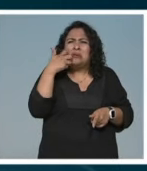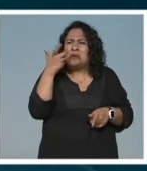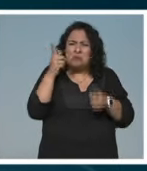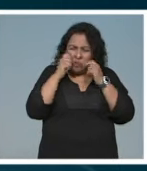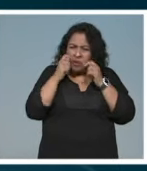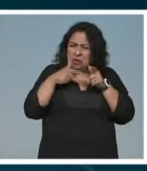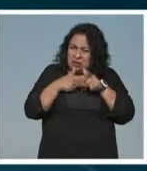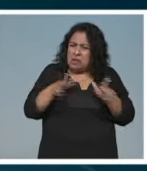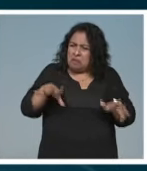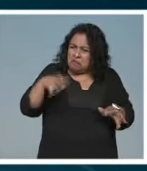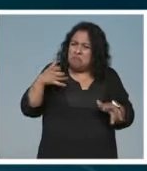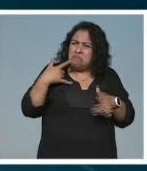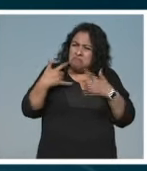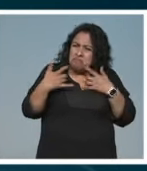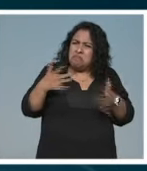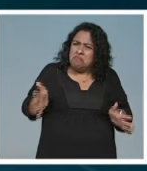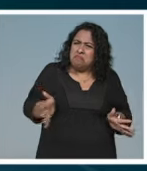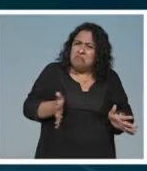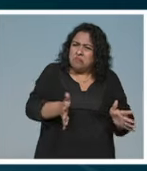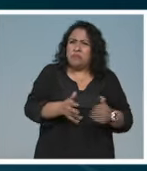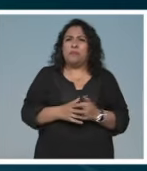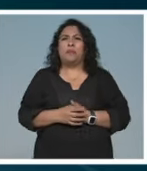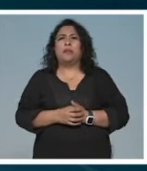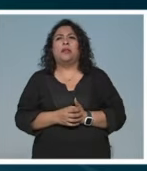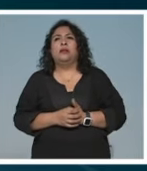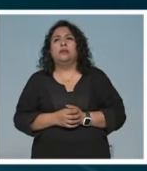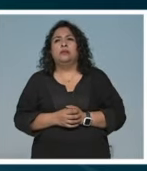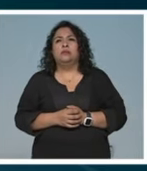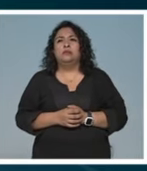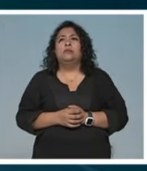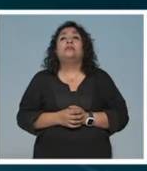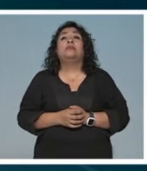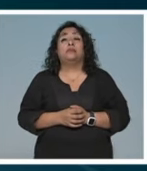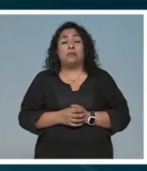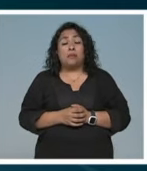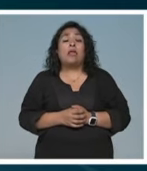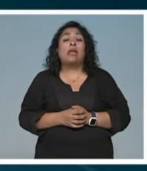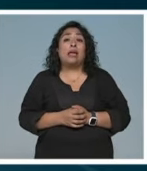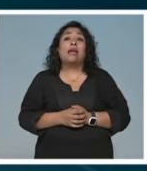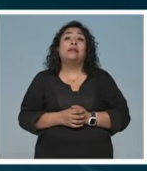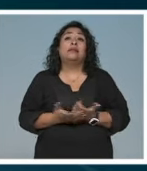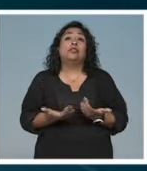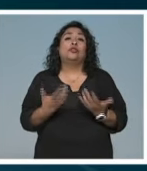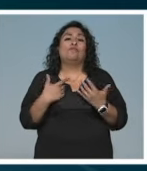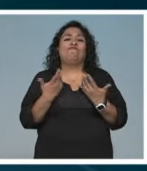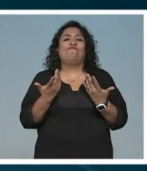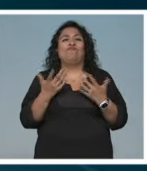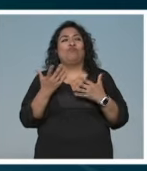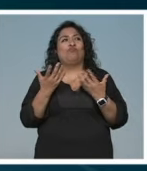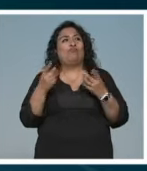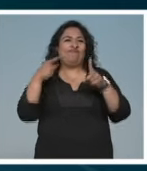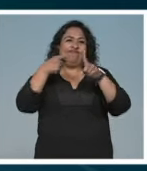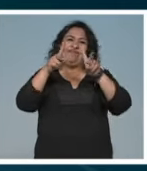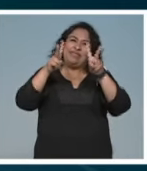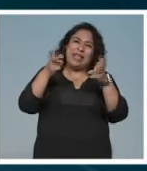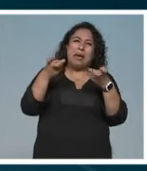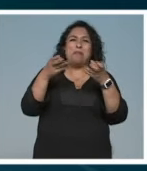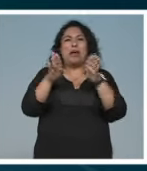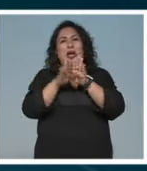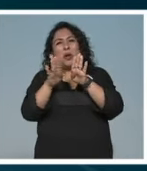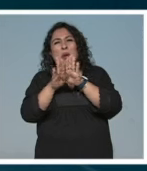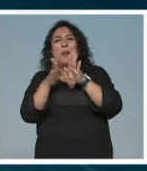esperados. Ya te dije que lo voy a arreglar. Sobre todo tiene que ver mucho con las